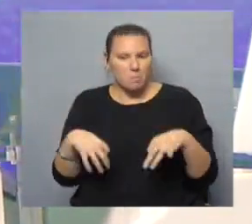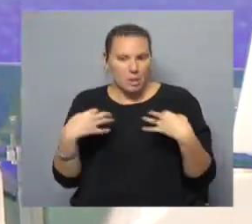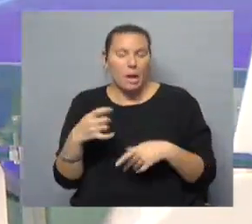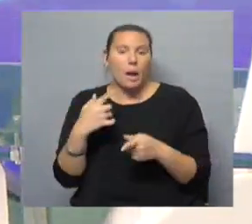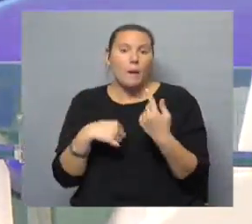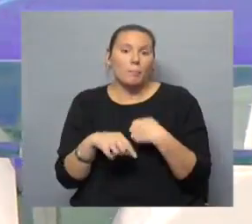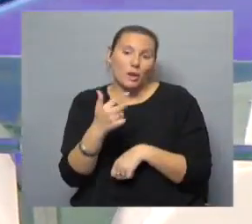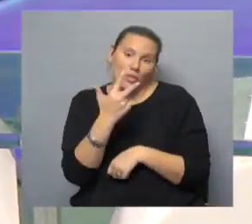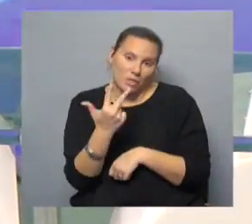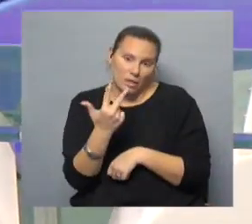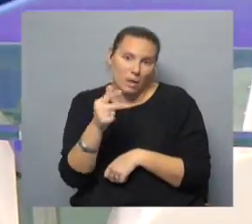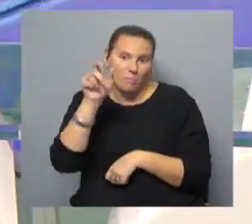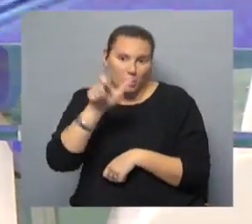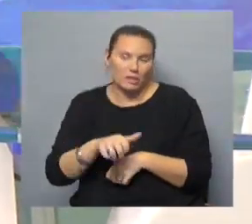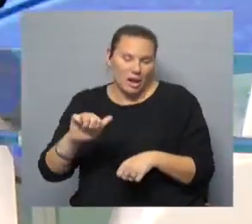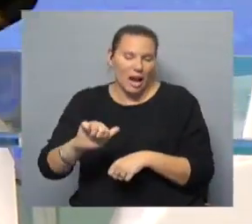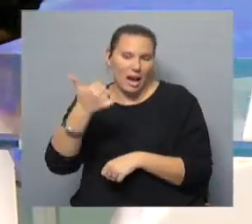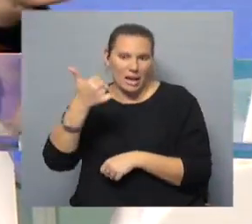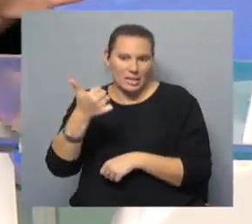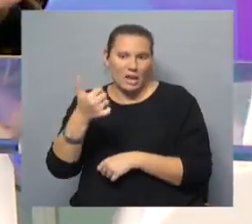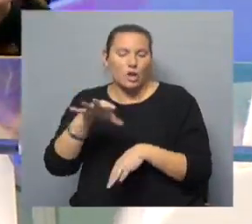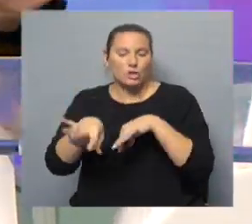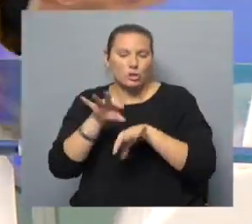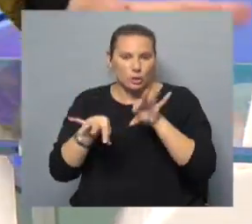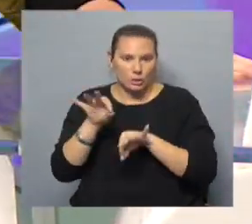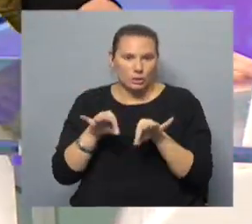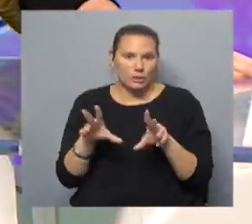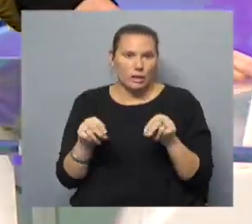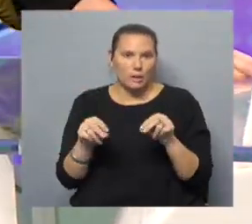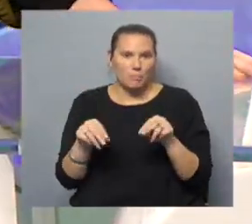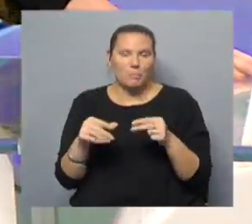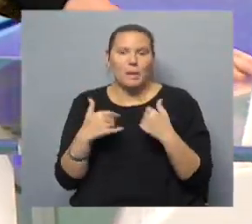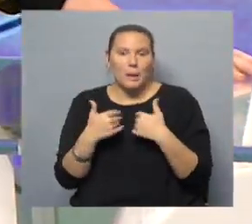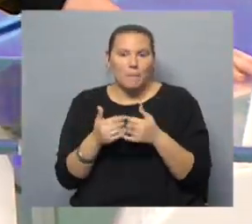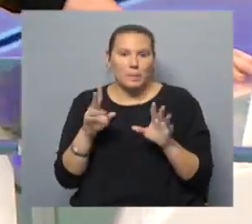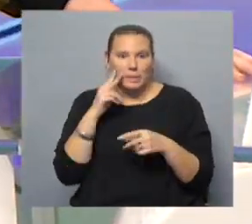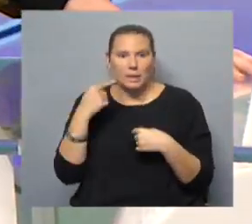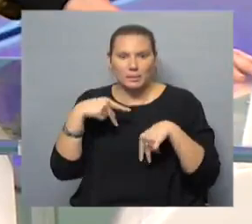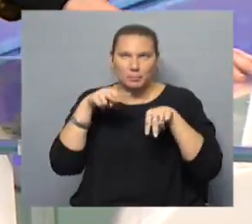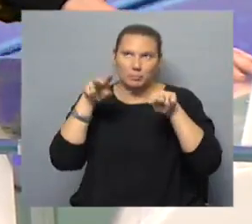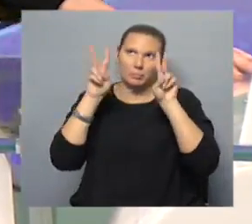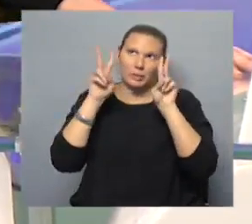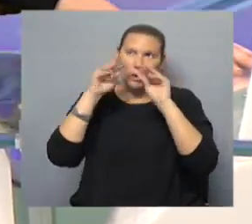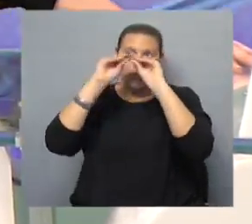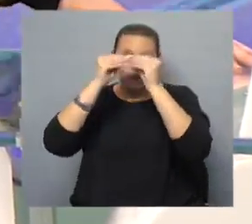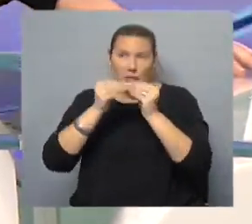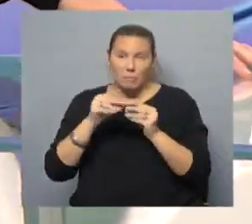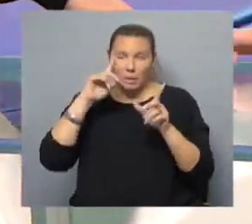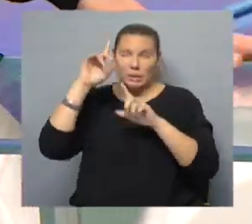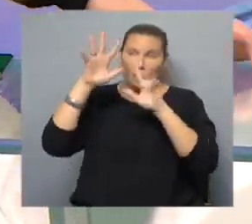son 3 las personas que ganaron este sorteo. Ay, empieza como el meme de que empiezo a mirar para arriba con las matemáticas, ¿viste? Y las cosas, digo, bueno, tata, me entró a